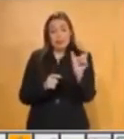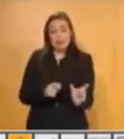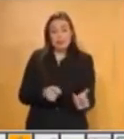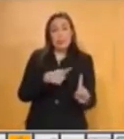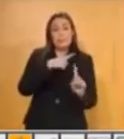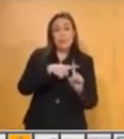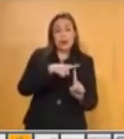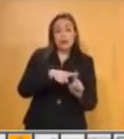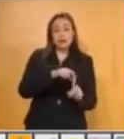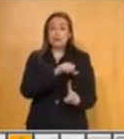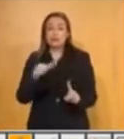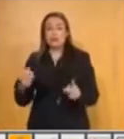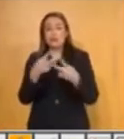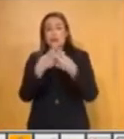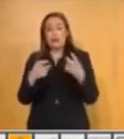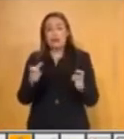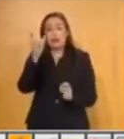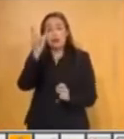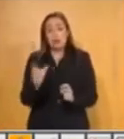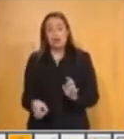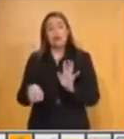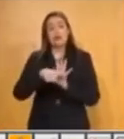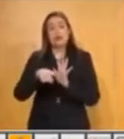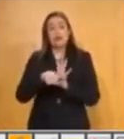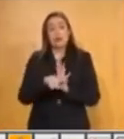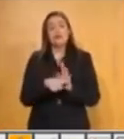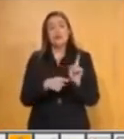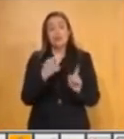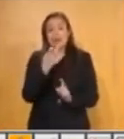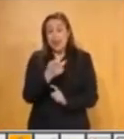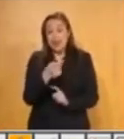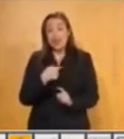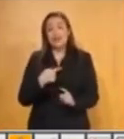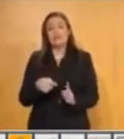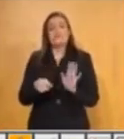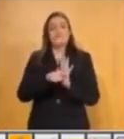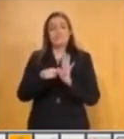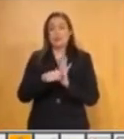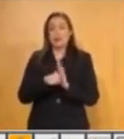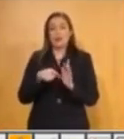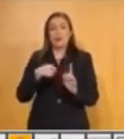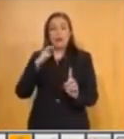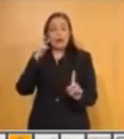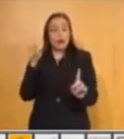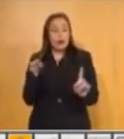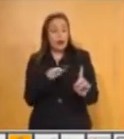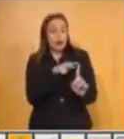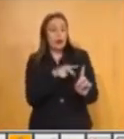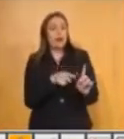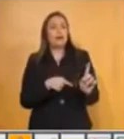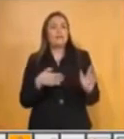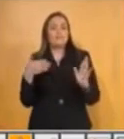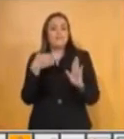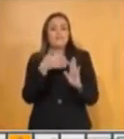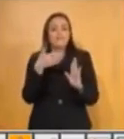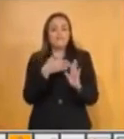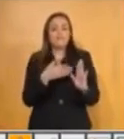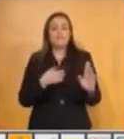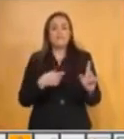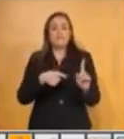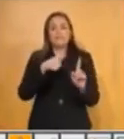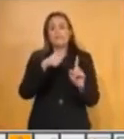positivos o negativos. Entonces, este entraría en la categoría de negativos, porque no debemos burlarnos de los demás. Tenemos